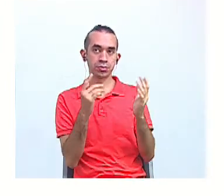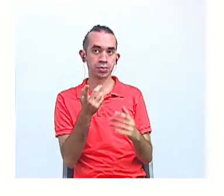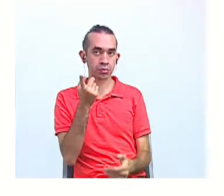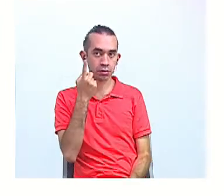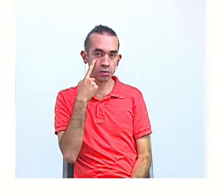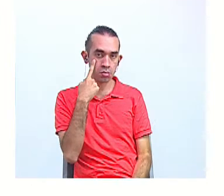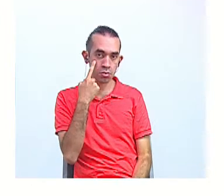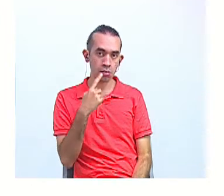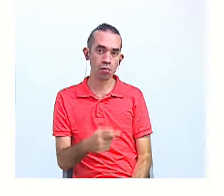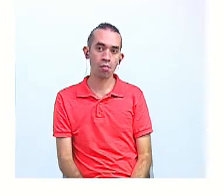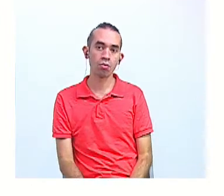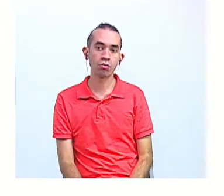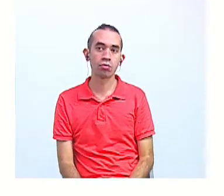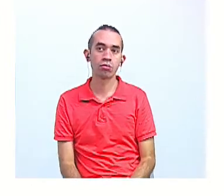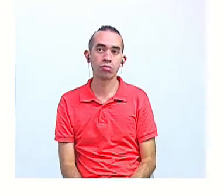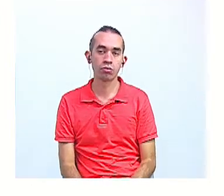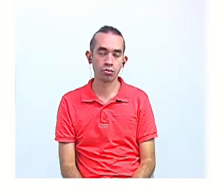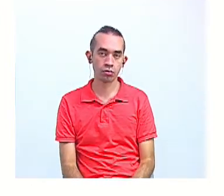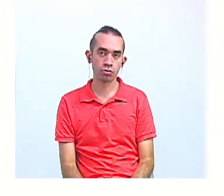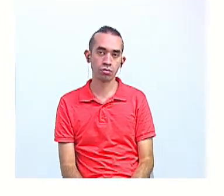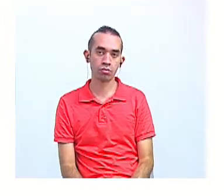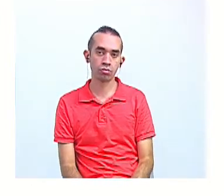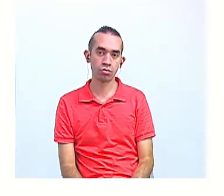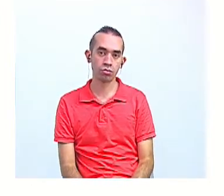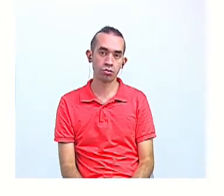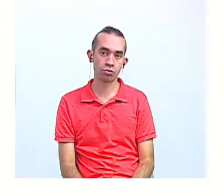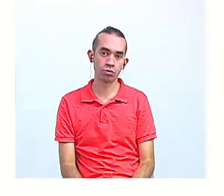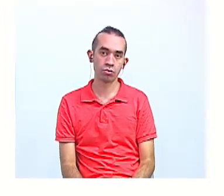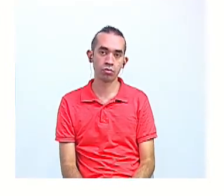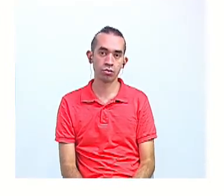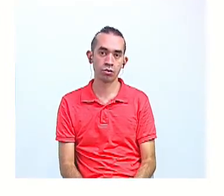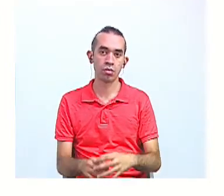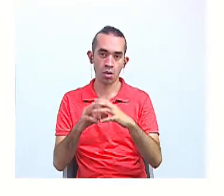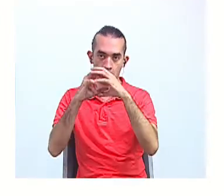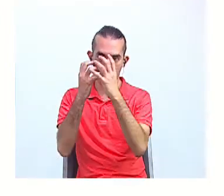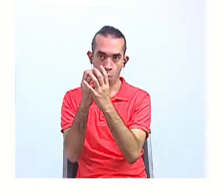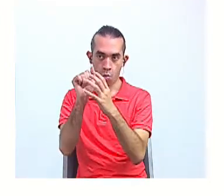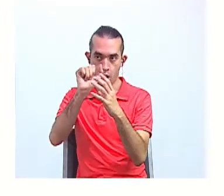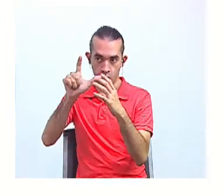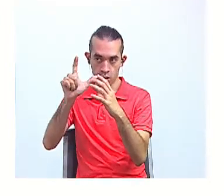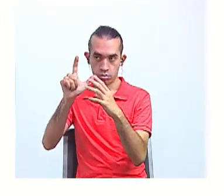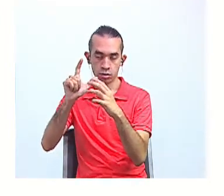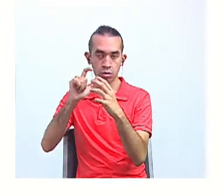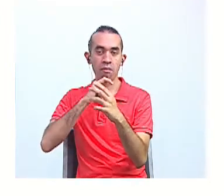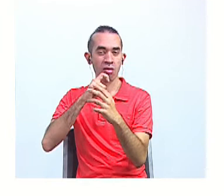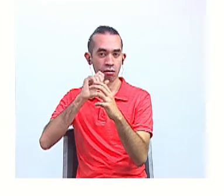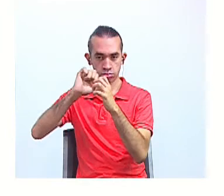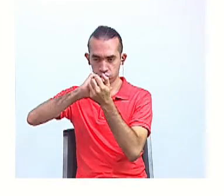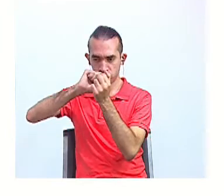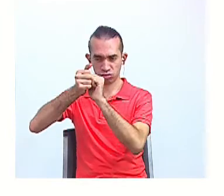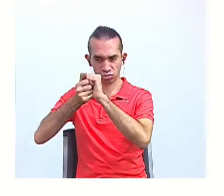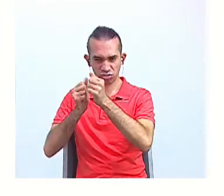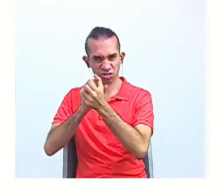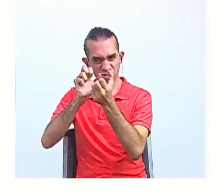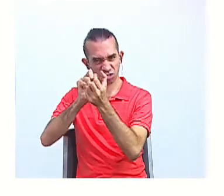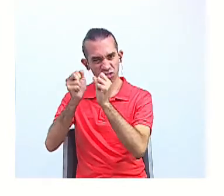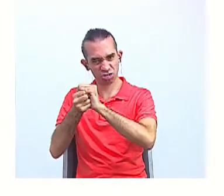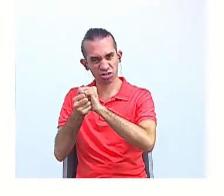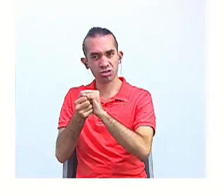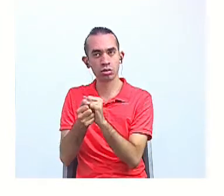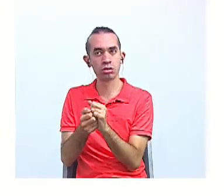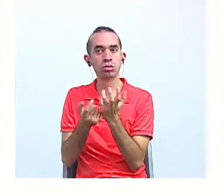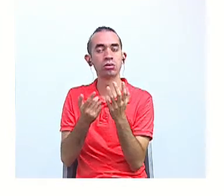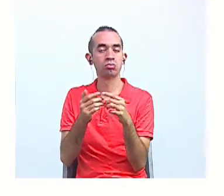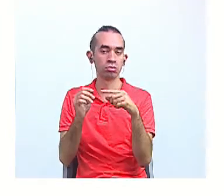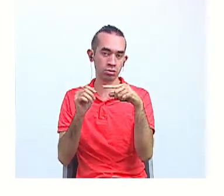caso, tenemos entonces que la densidad de la esfera de aluminio se obtiene dividiendo. En este caso, en